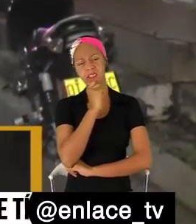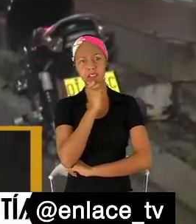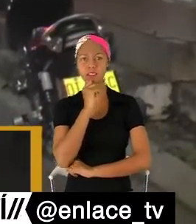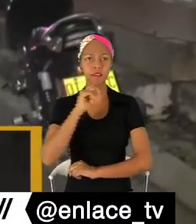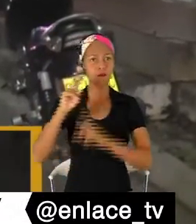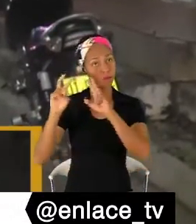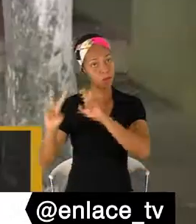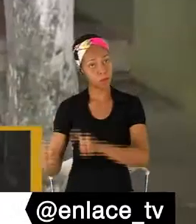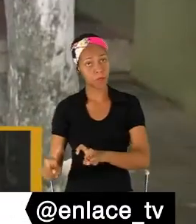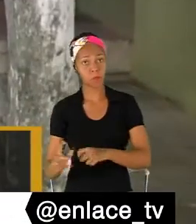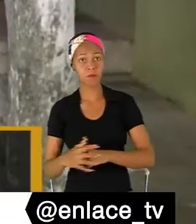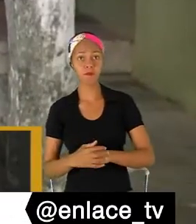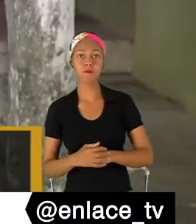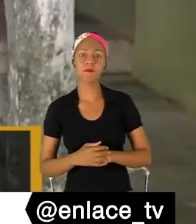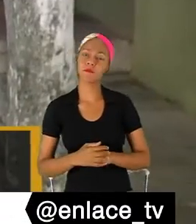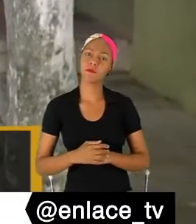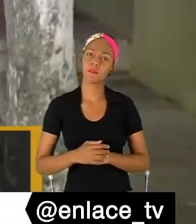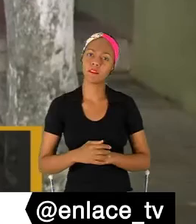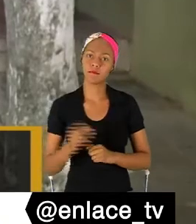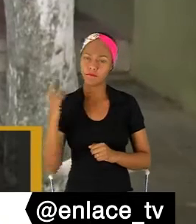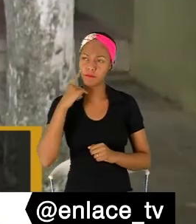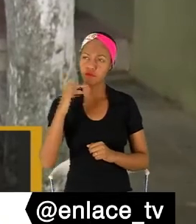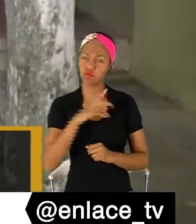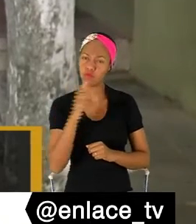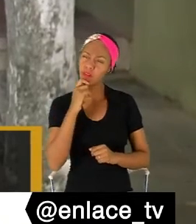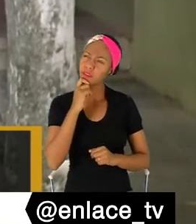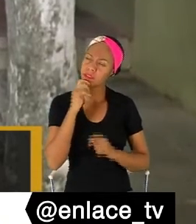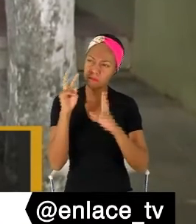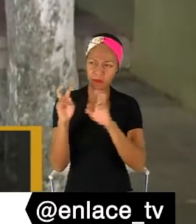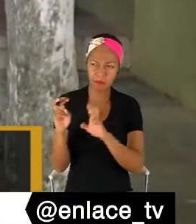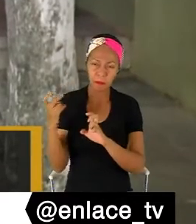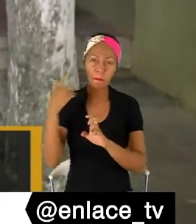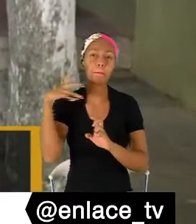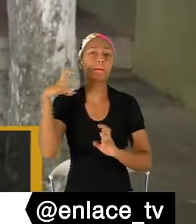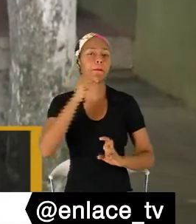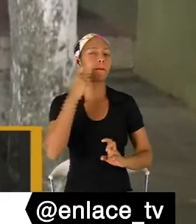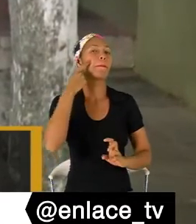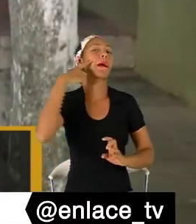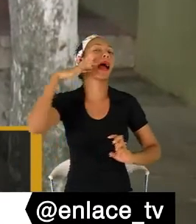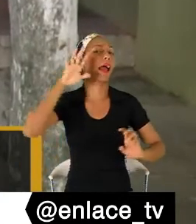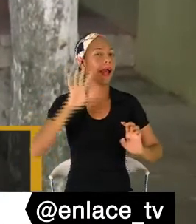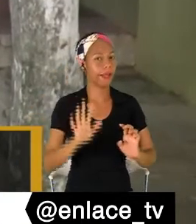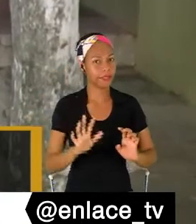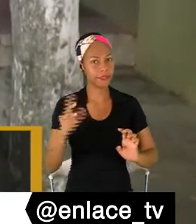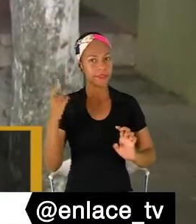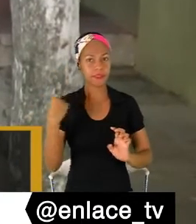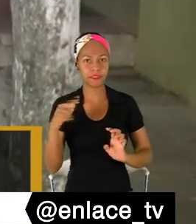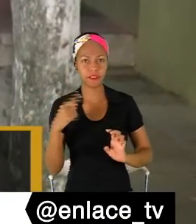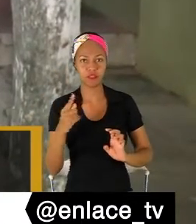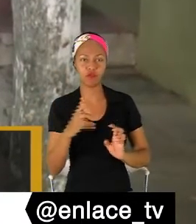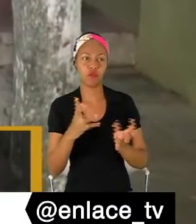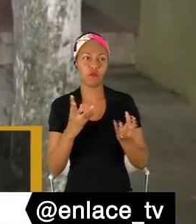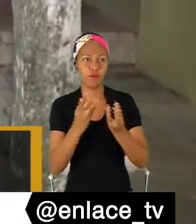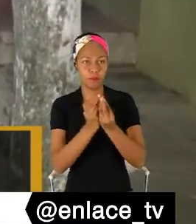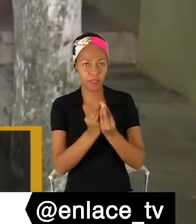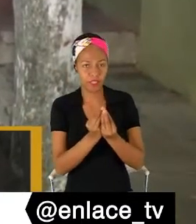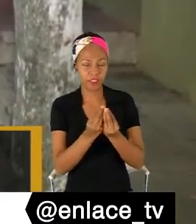podemos determinar dentro del primer trabajo de campo, pues algunas de estas conductas obedecen pues a un hogar disfuncional, no